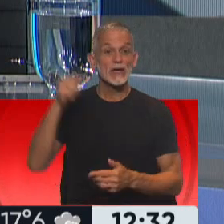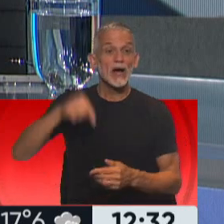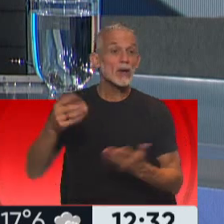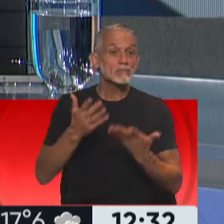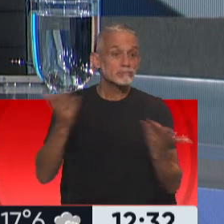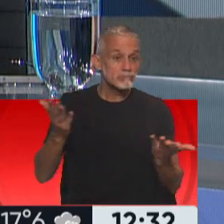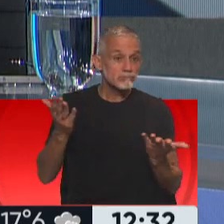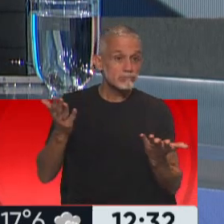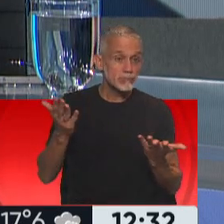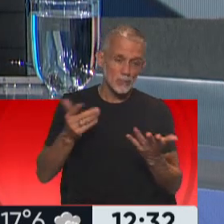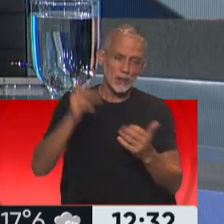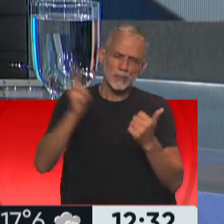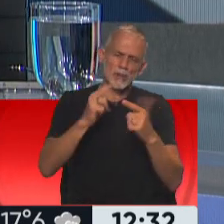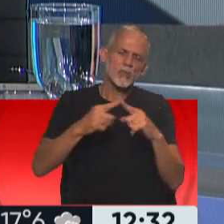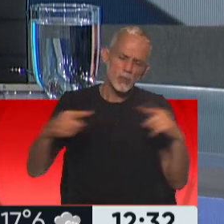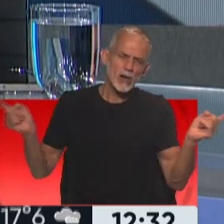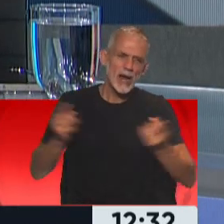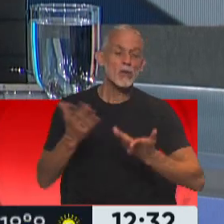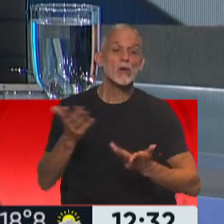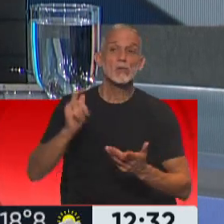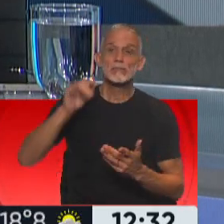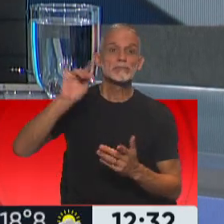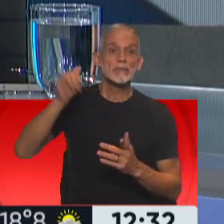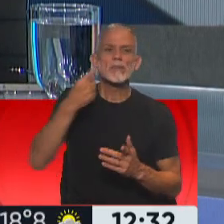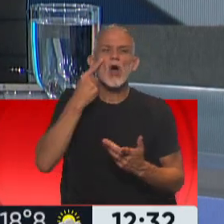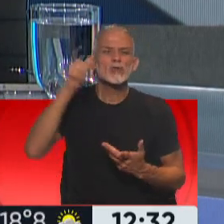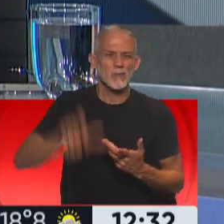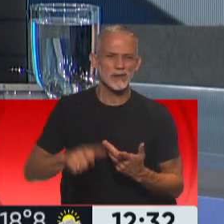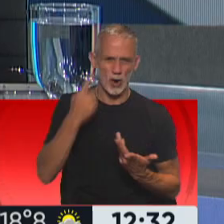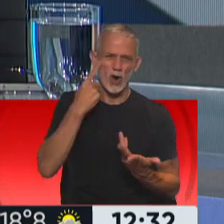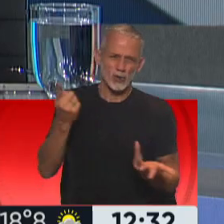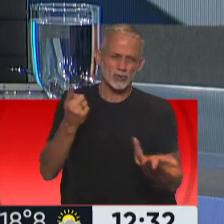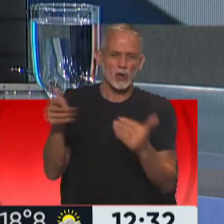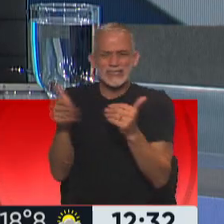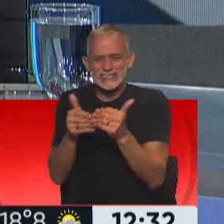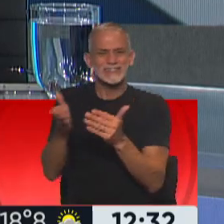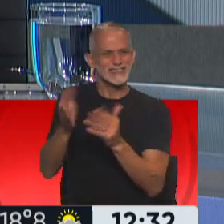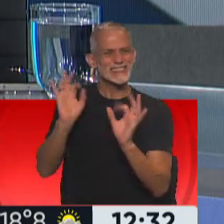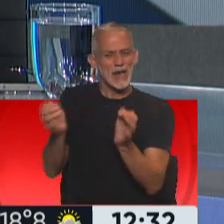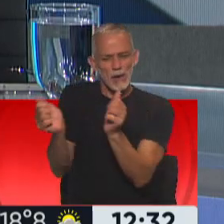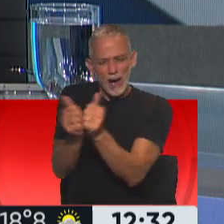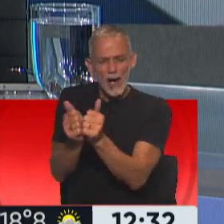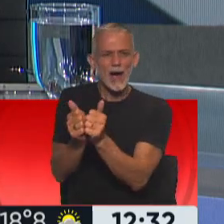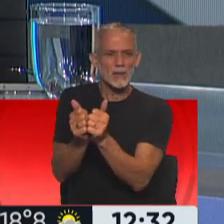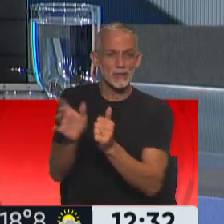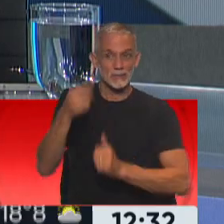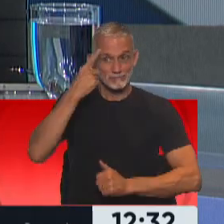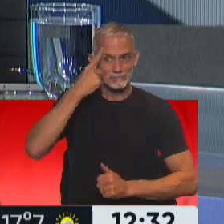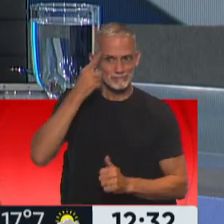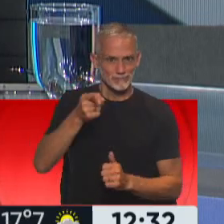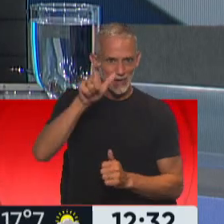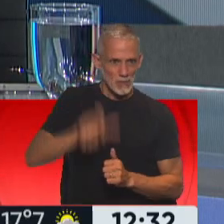Sí, podemos hablar mucho de Francisco, Sí. pero ¿quién mejor que quien lo conoció? Exacto. Quien estuvo cerca, quien hasta asumió, fíjate